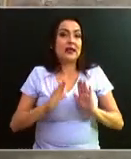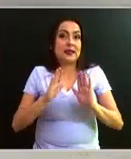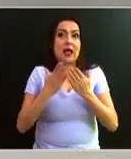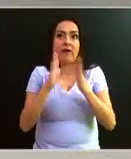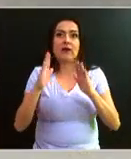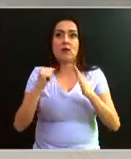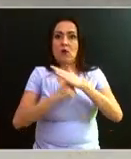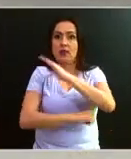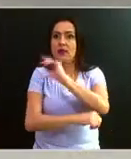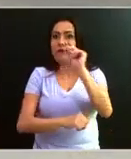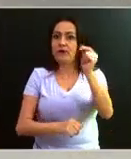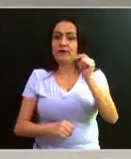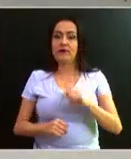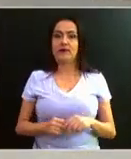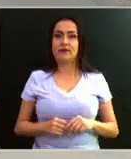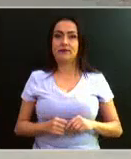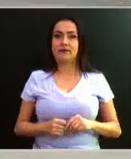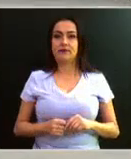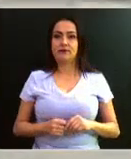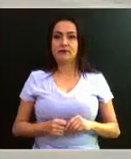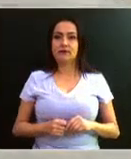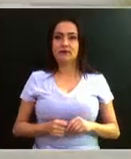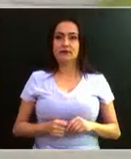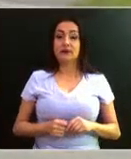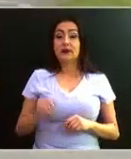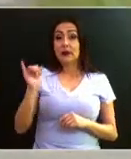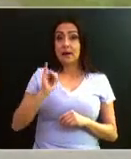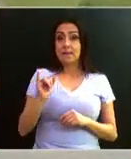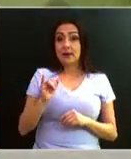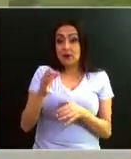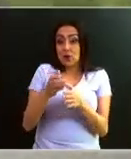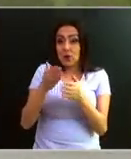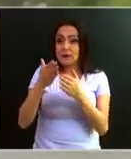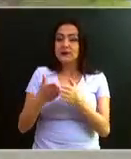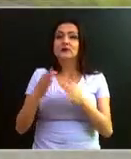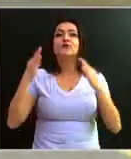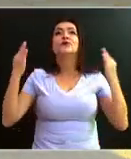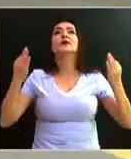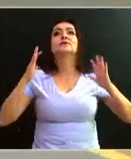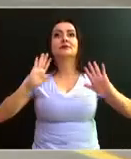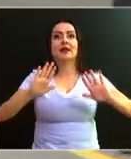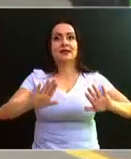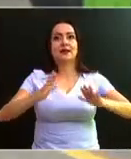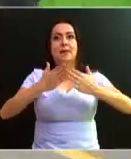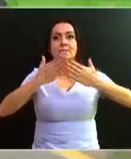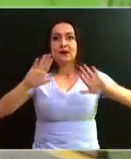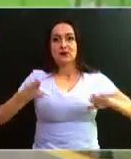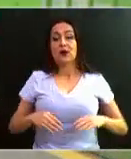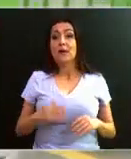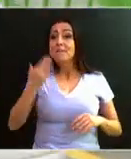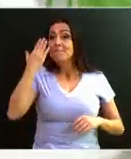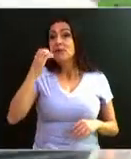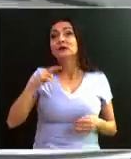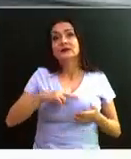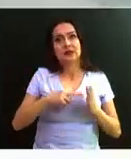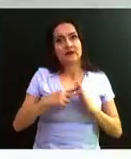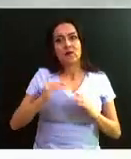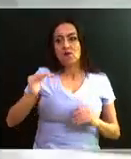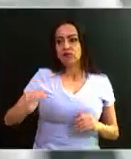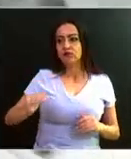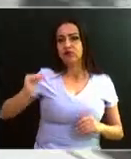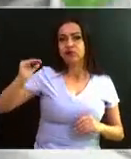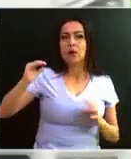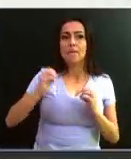abran el puente rápido. A su vez, los comerciantes festejaron esta apertura, ya que significa un